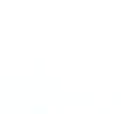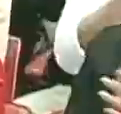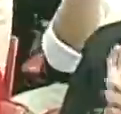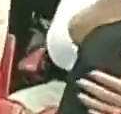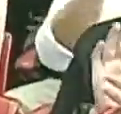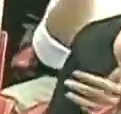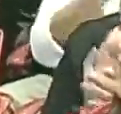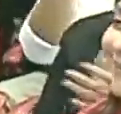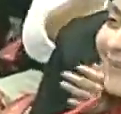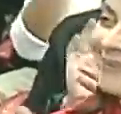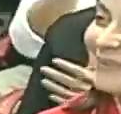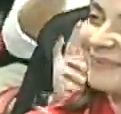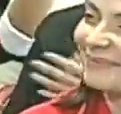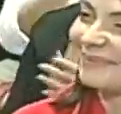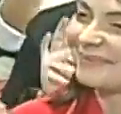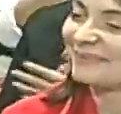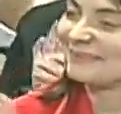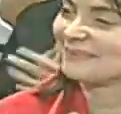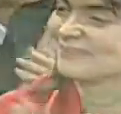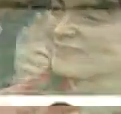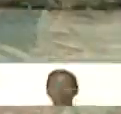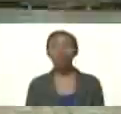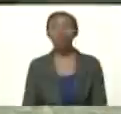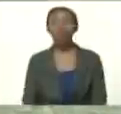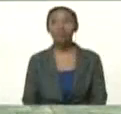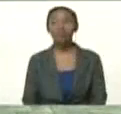Y así anuncio